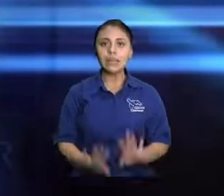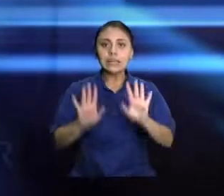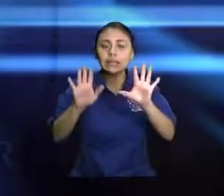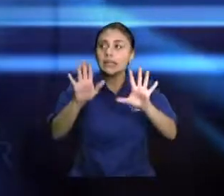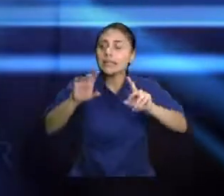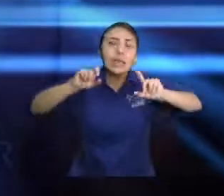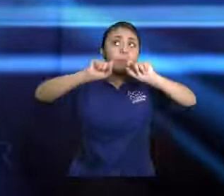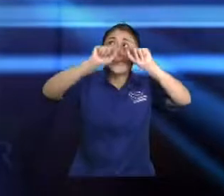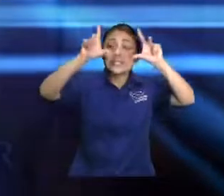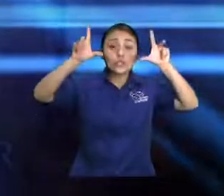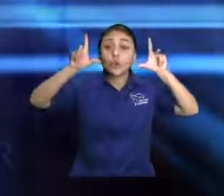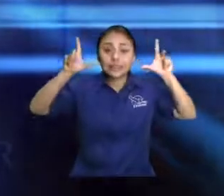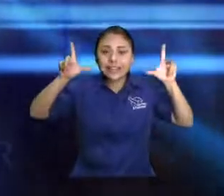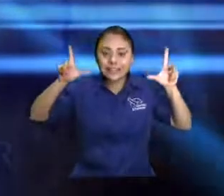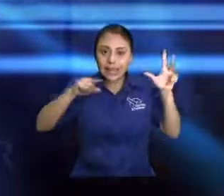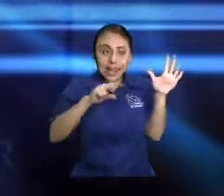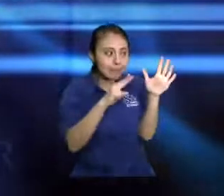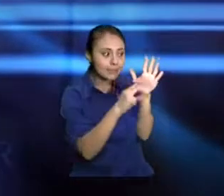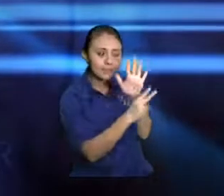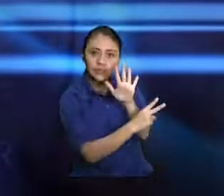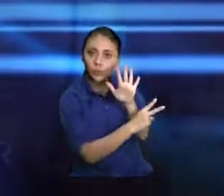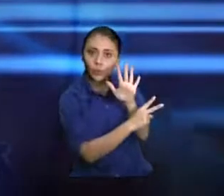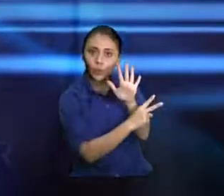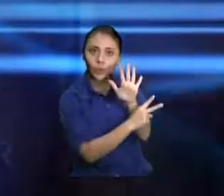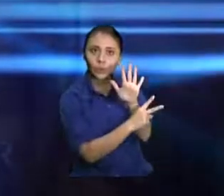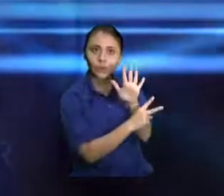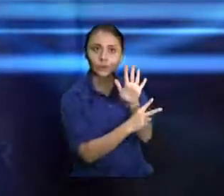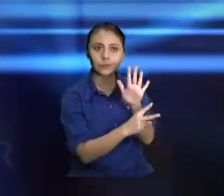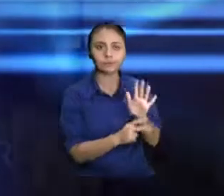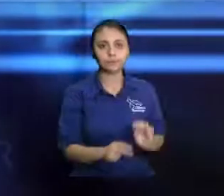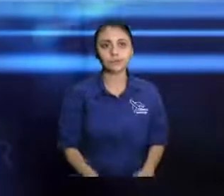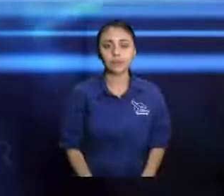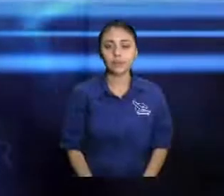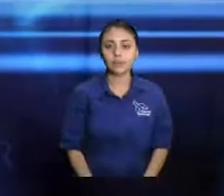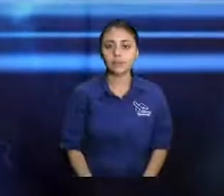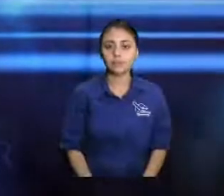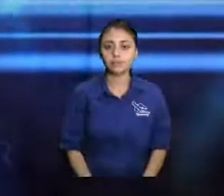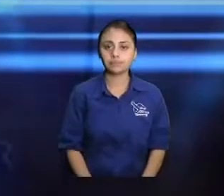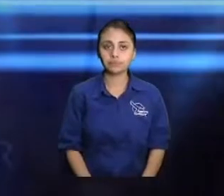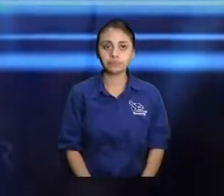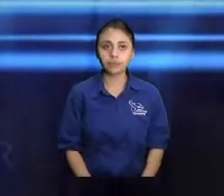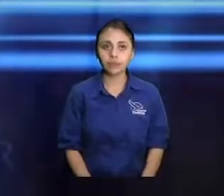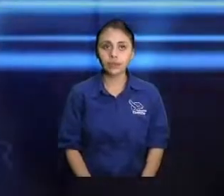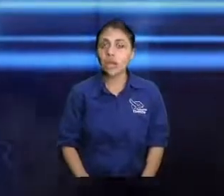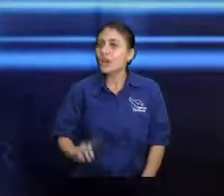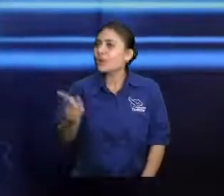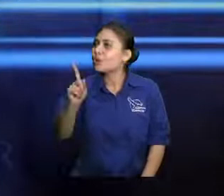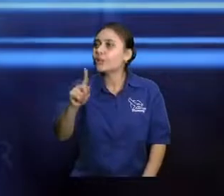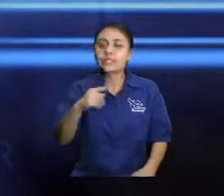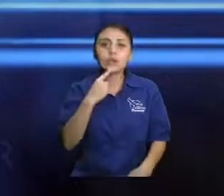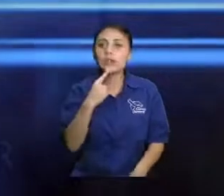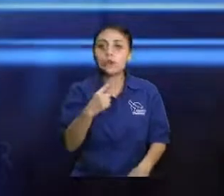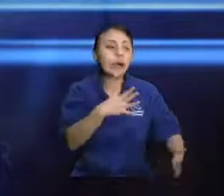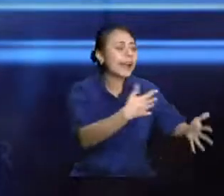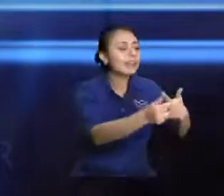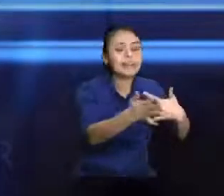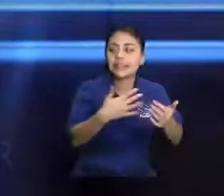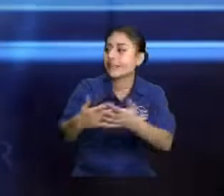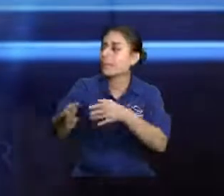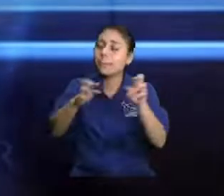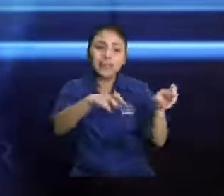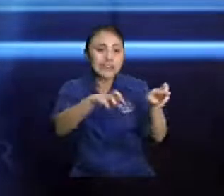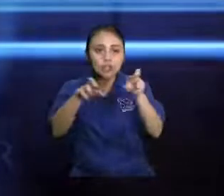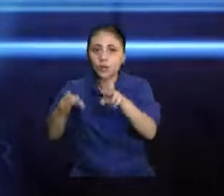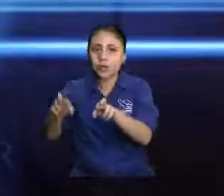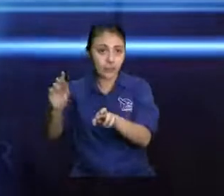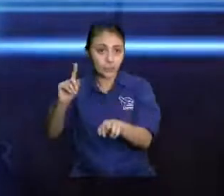Hermano, qué impresionante. Es que no se lo dijo a ovejas. Es que no se lo dijo a gente que no